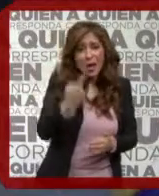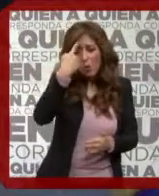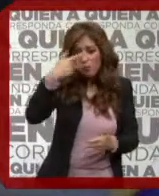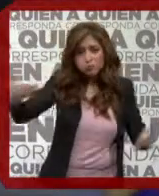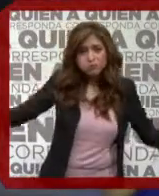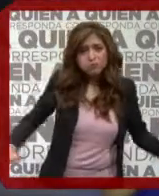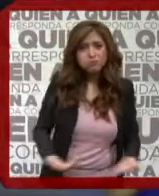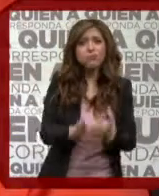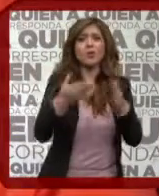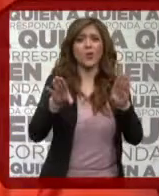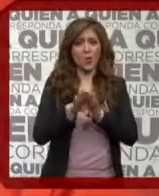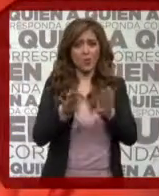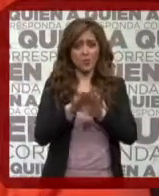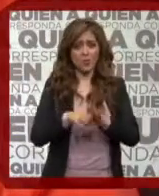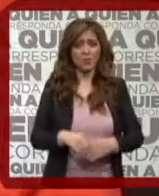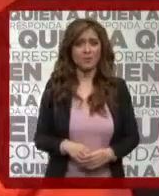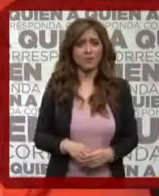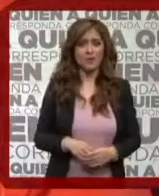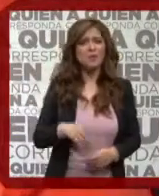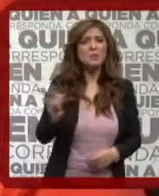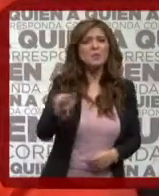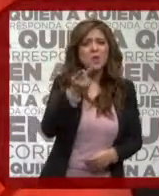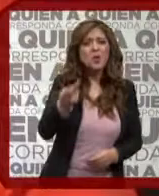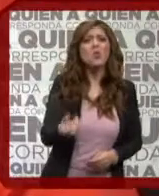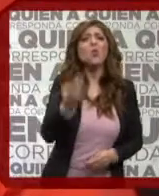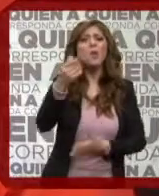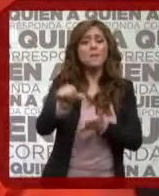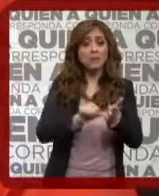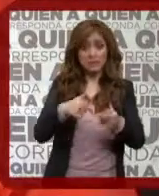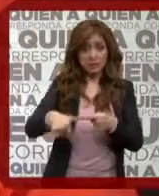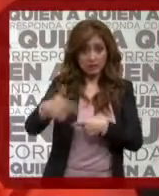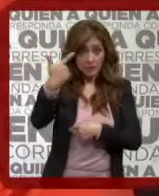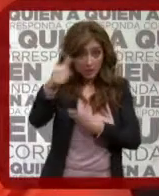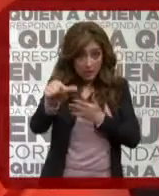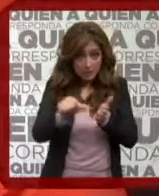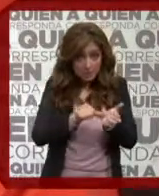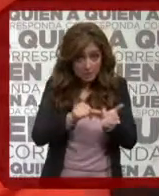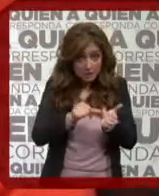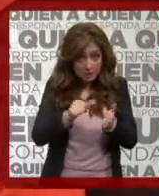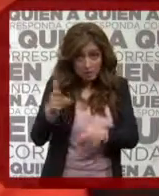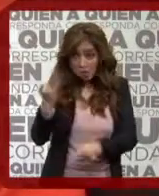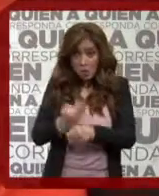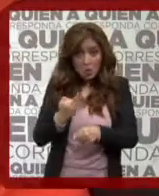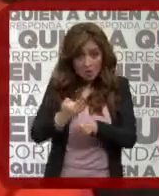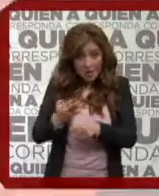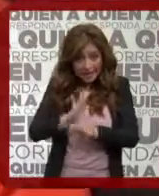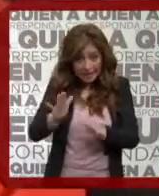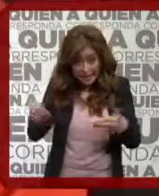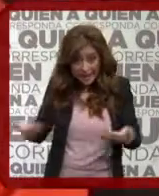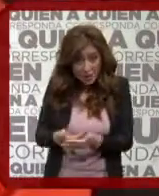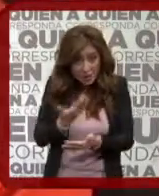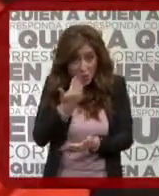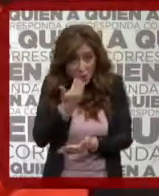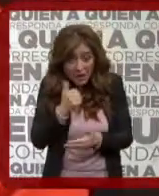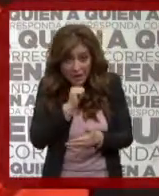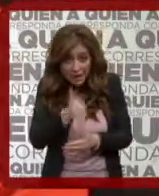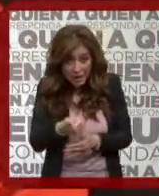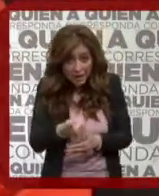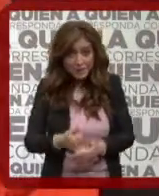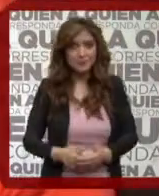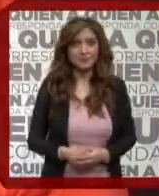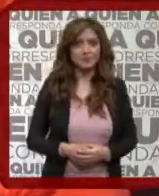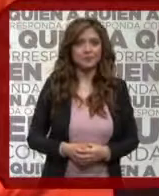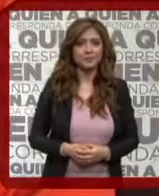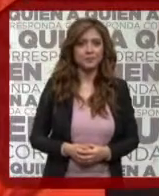hijos. ¿Cuántos meses tienes ya? Tengo 7 meses. ¿Ya está por nacer y no tienes nada? Sí, ya. No, pues lo que me